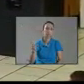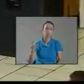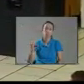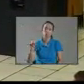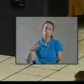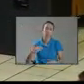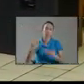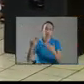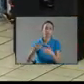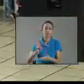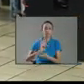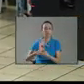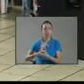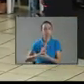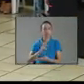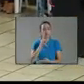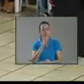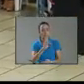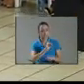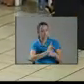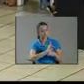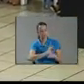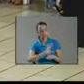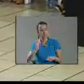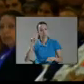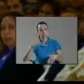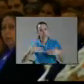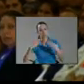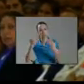I see you, man, I see you.